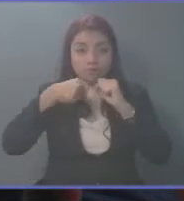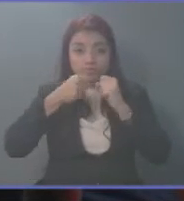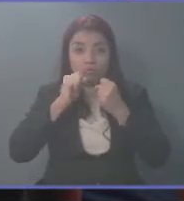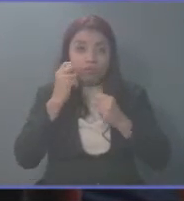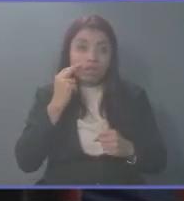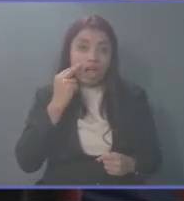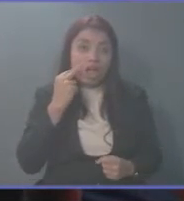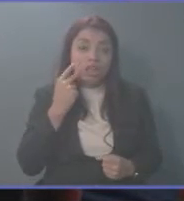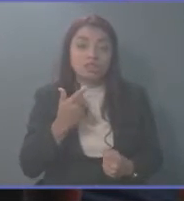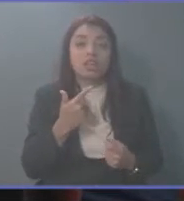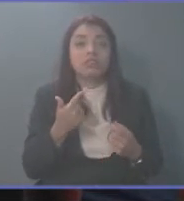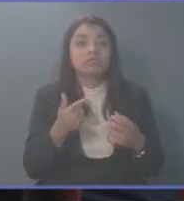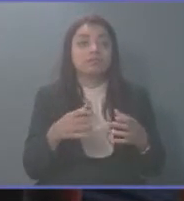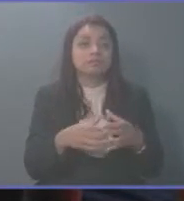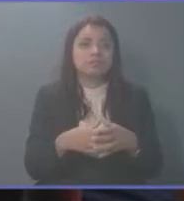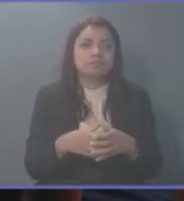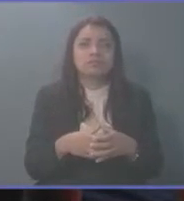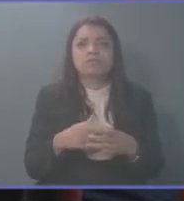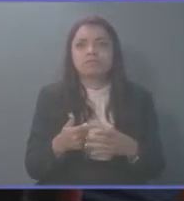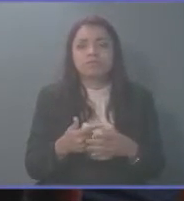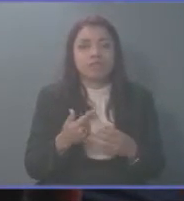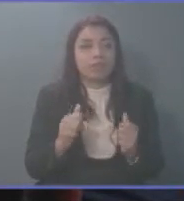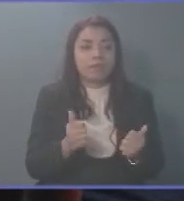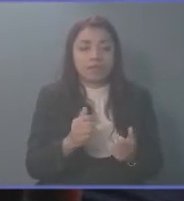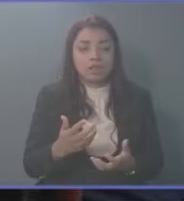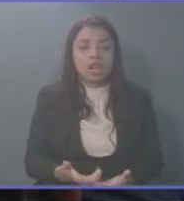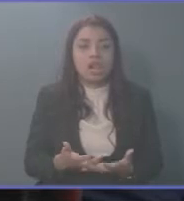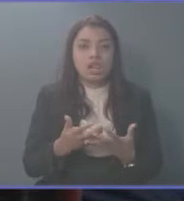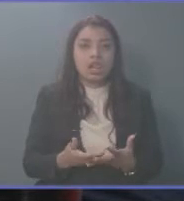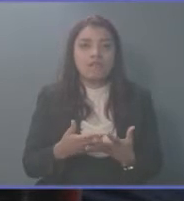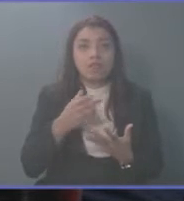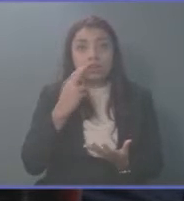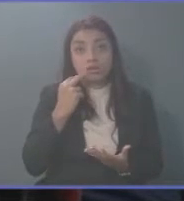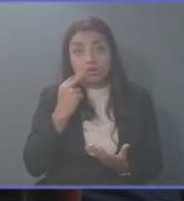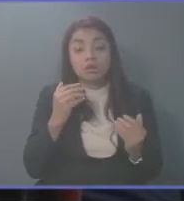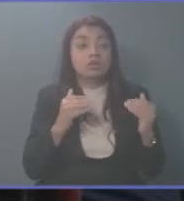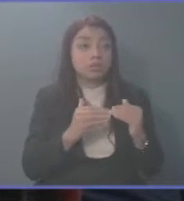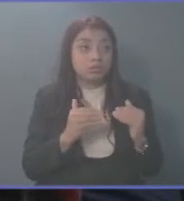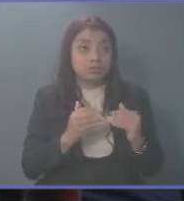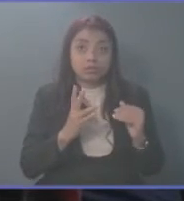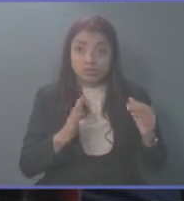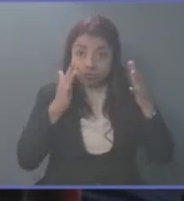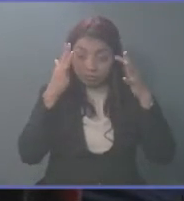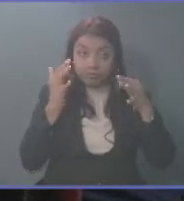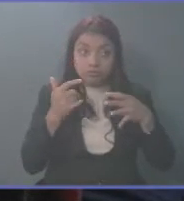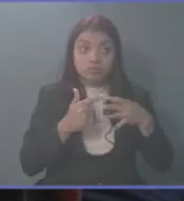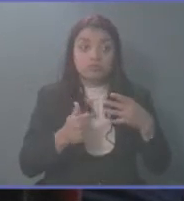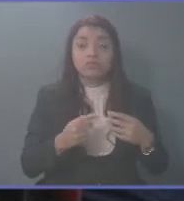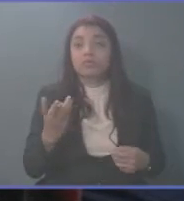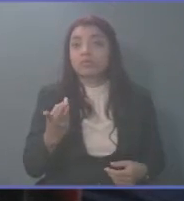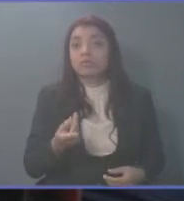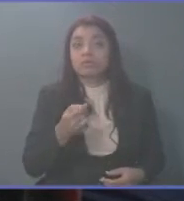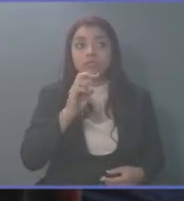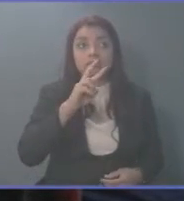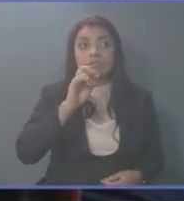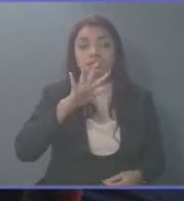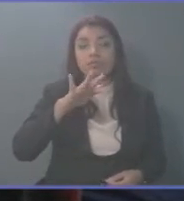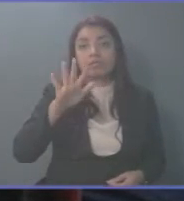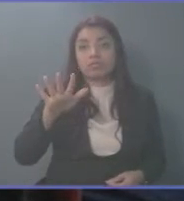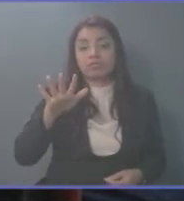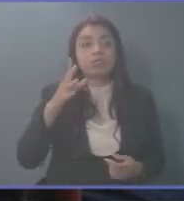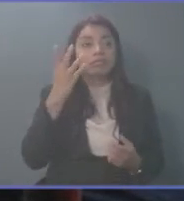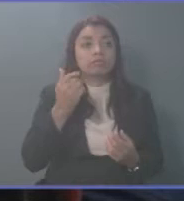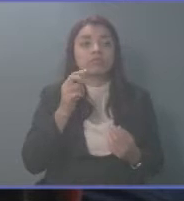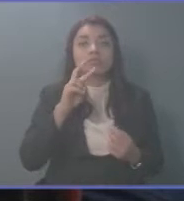centrales azucareras o ingenios por libra de azúcar extraída. Asimismo, por decreto legislativo número 255 de